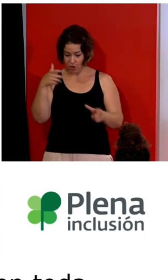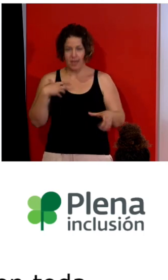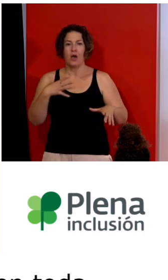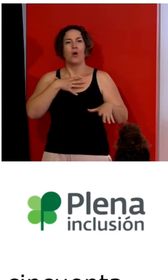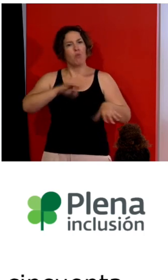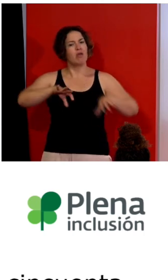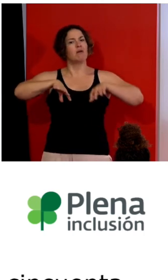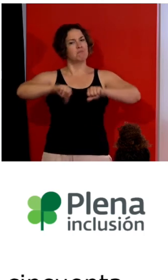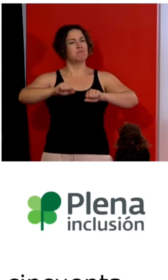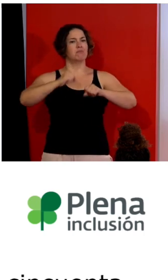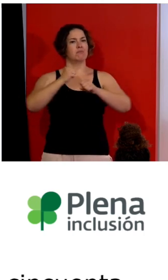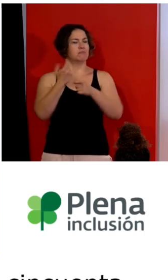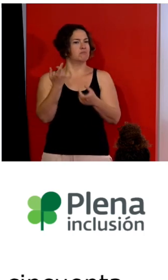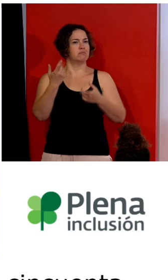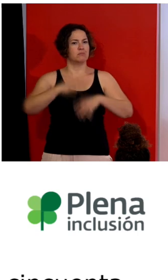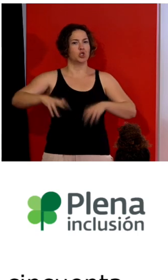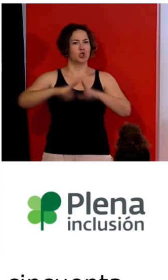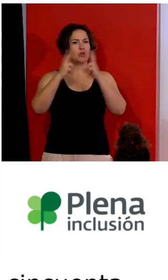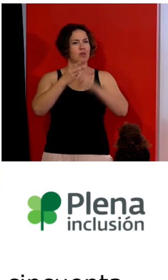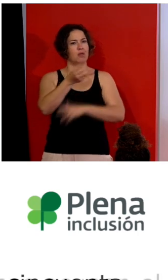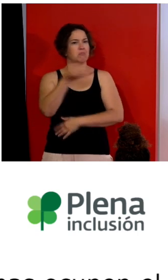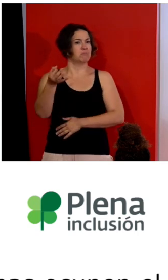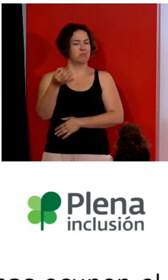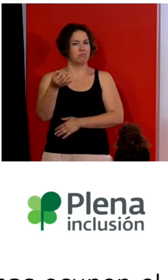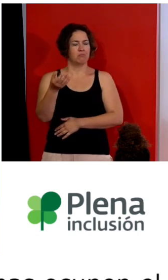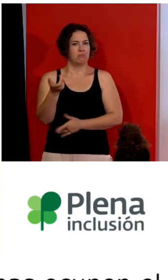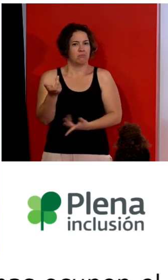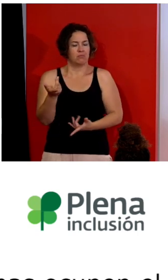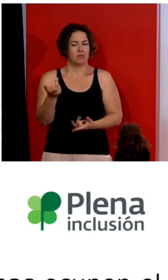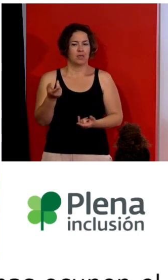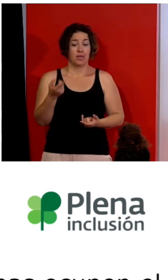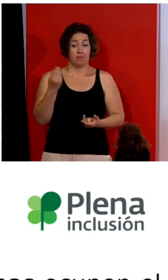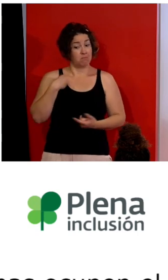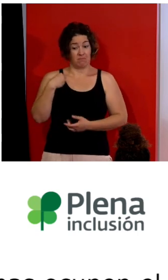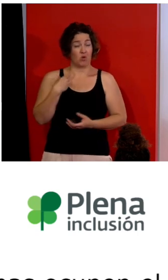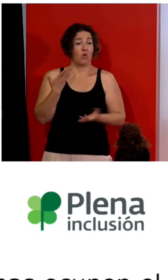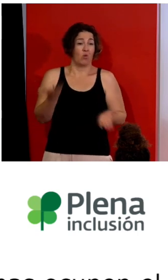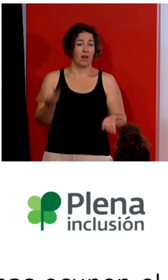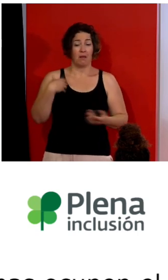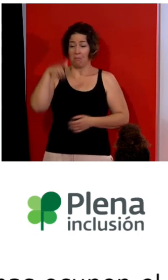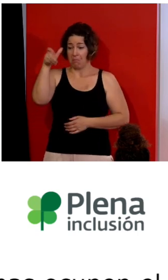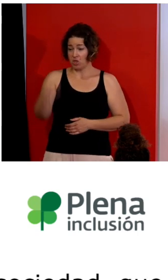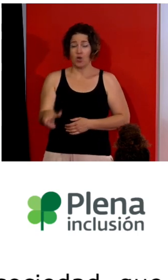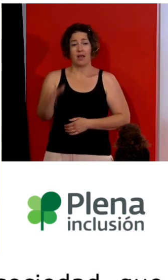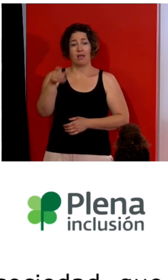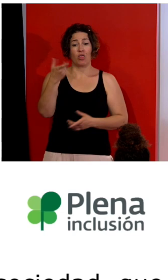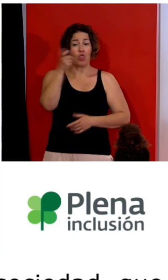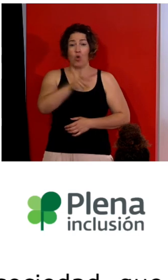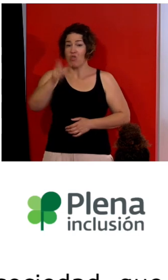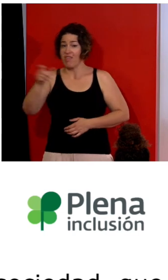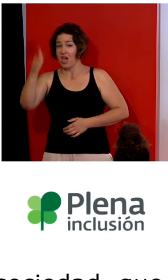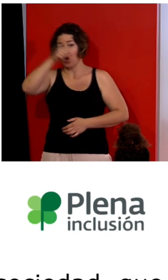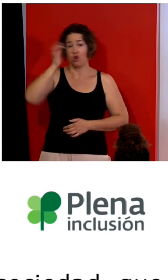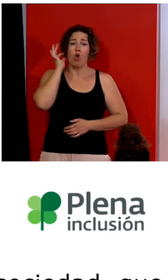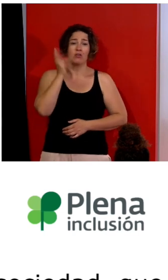el espacio que se merecen en nuestra sociedad, que no es otro que el de ser considerados ciudadanos y ciudadanas de